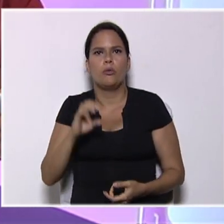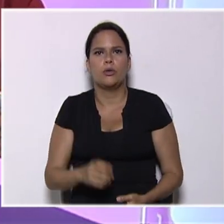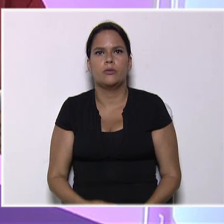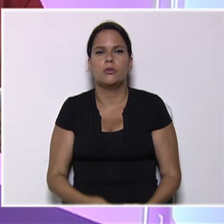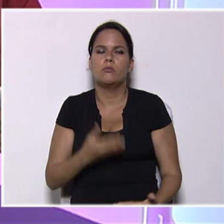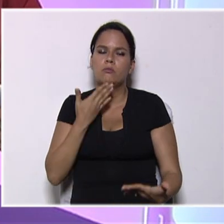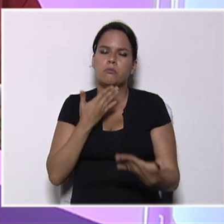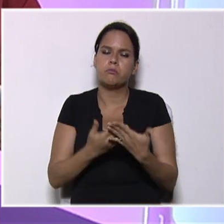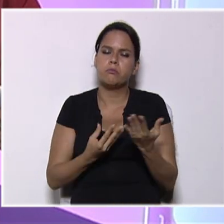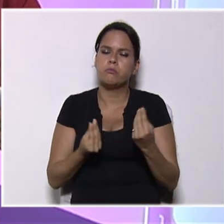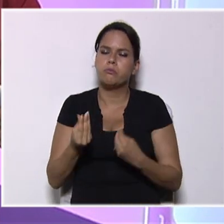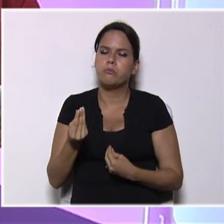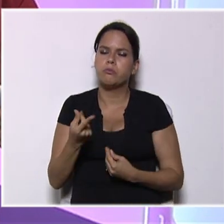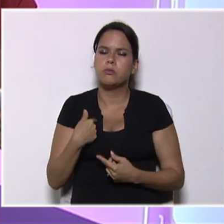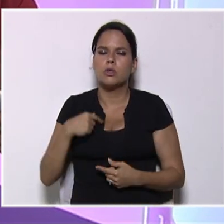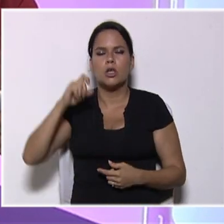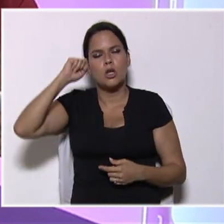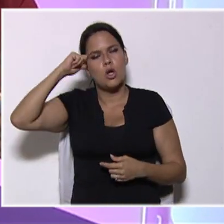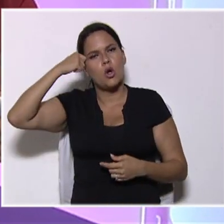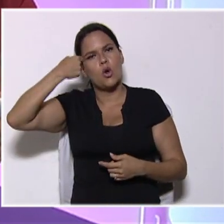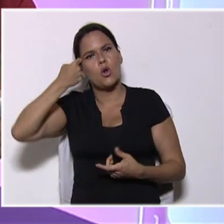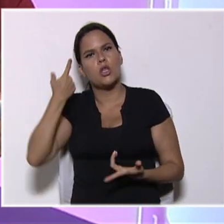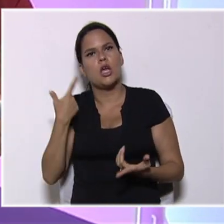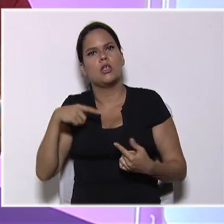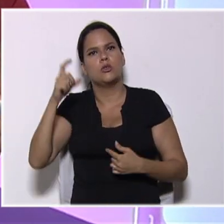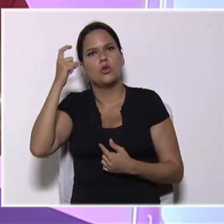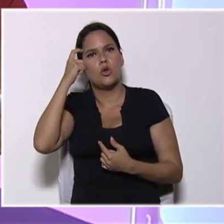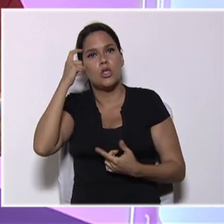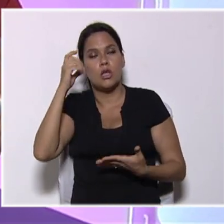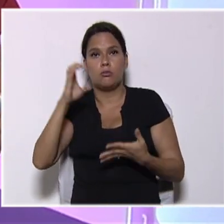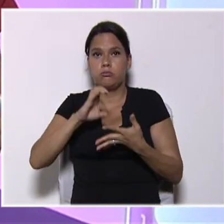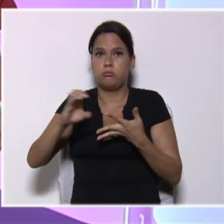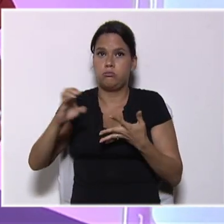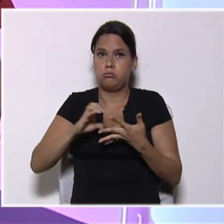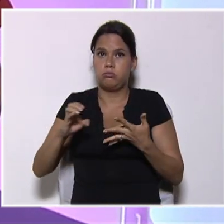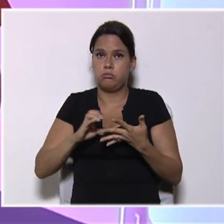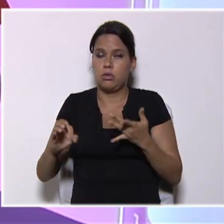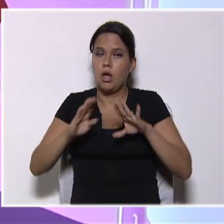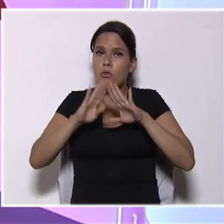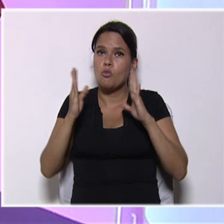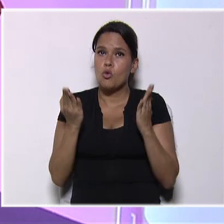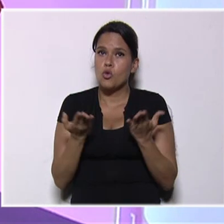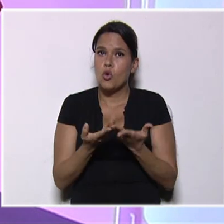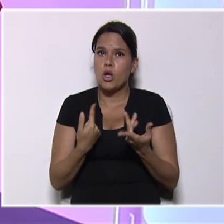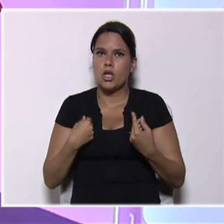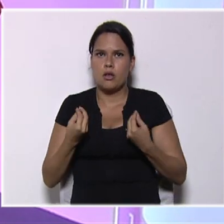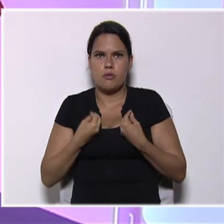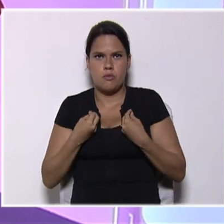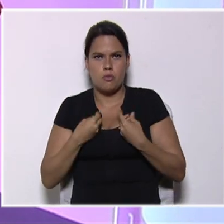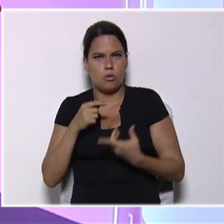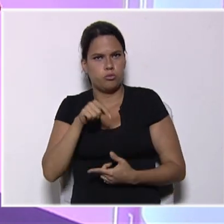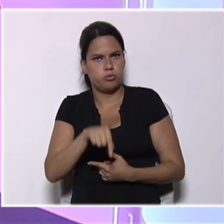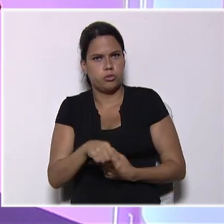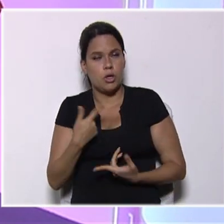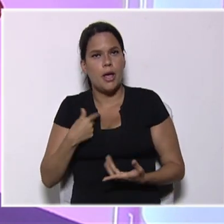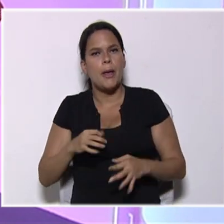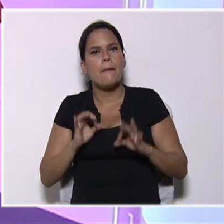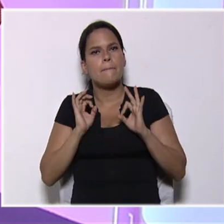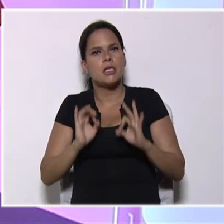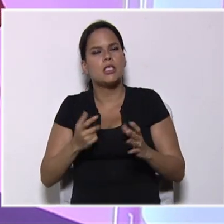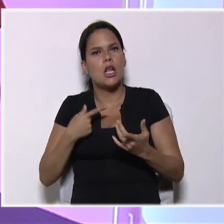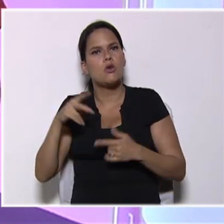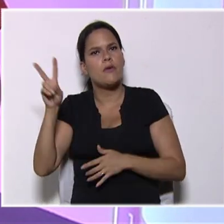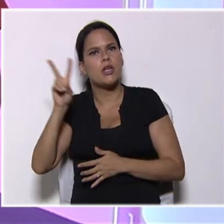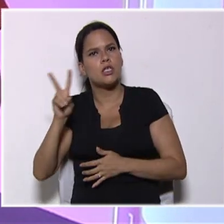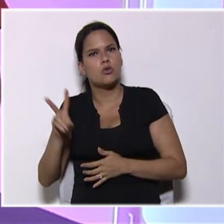muchísimo el hecho de recordar estas fechas bicentenarias que caracterizan el mundo en que estamos viviendo y especialmente una Venezuela muy patriota.